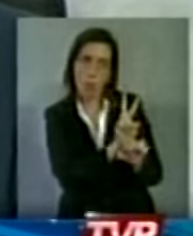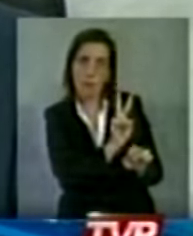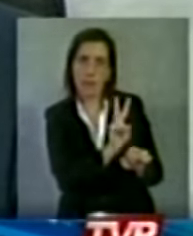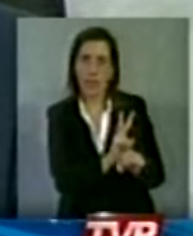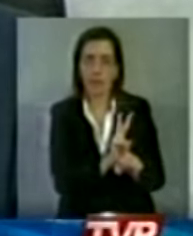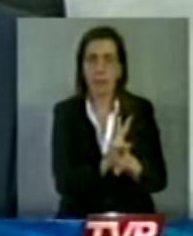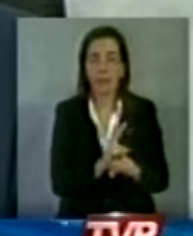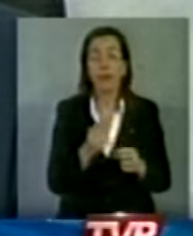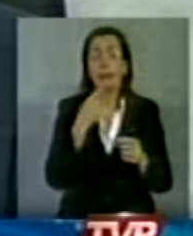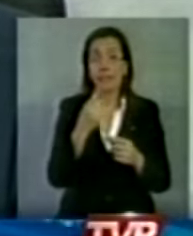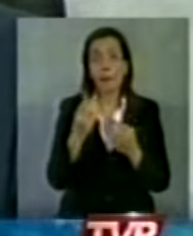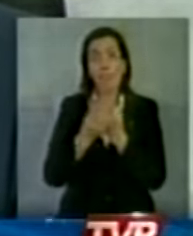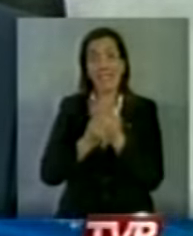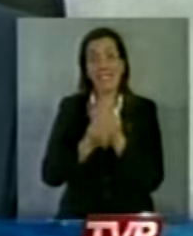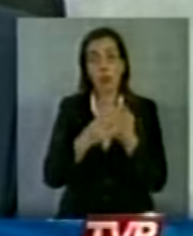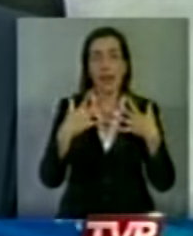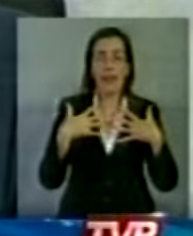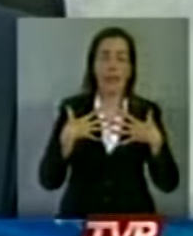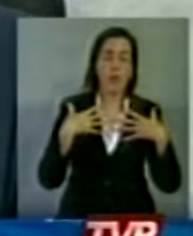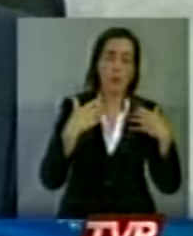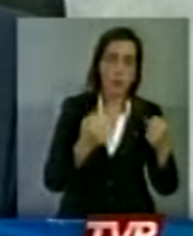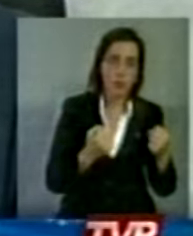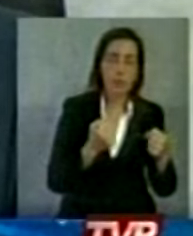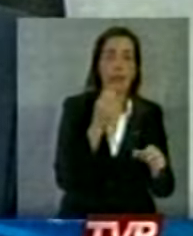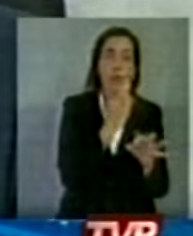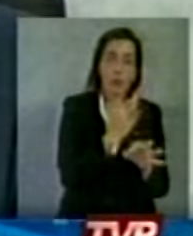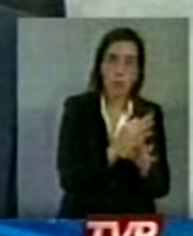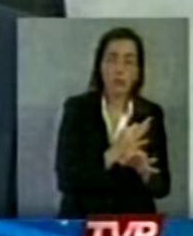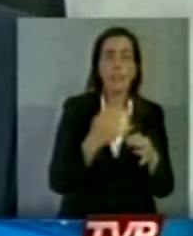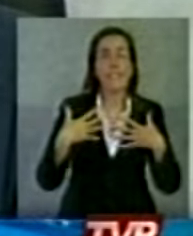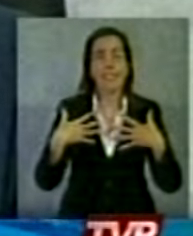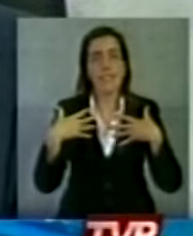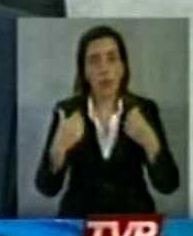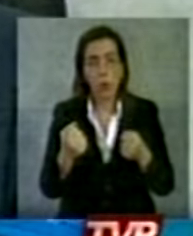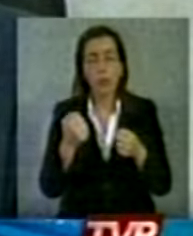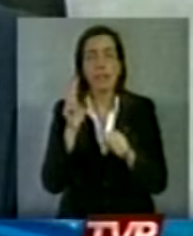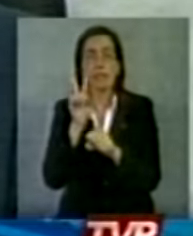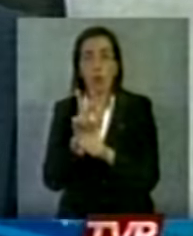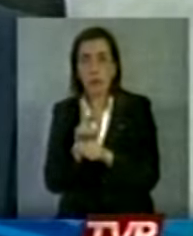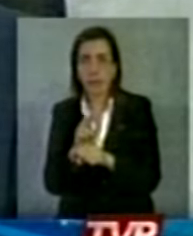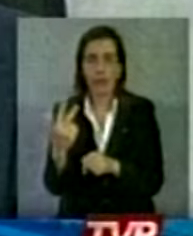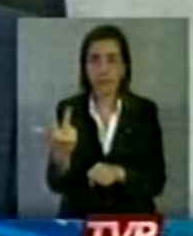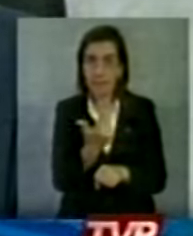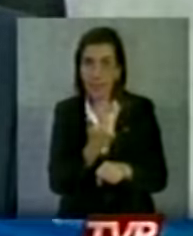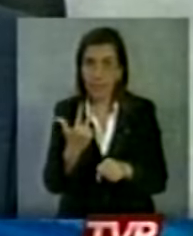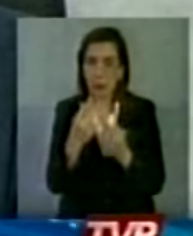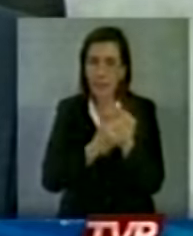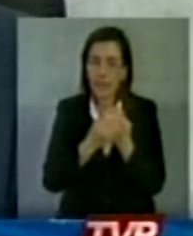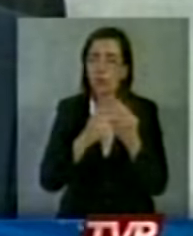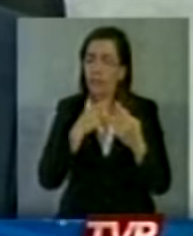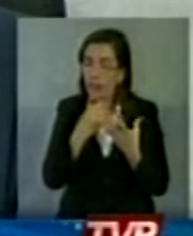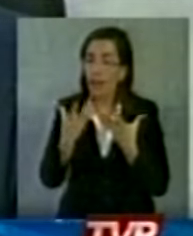de Educación, Desarrollo Social y Salud trabajamos articuladamente para la promoción de hábitos de